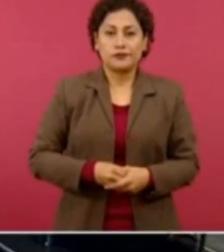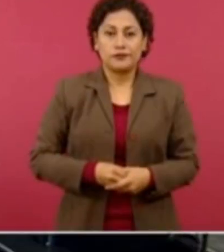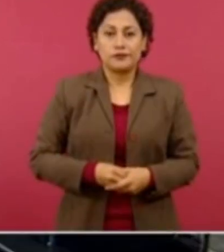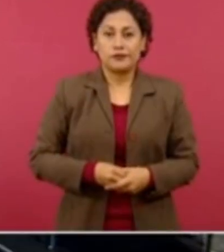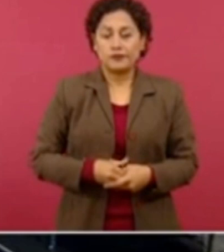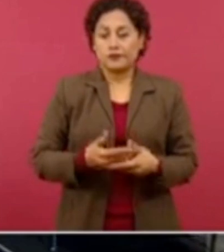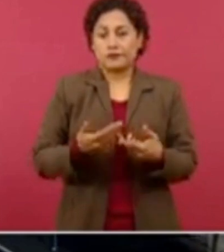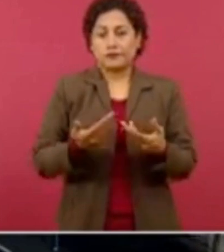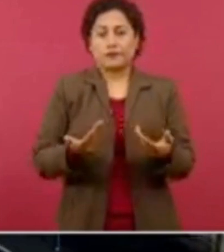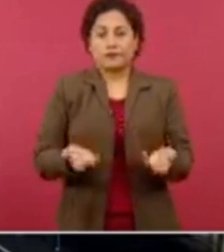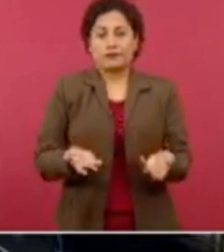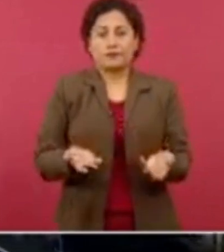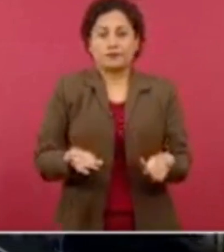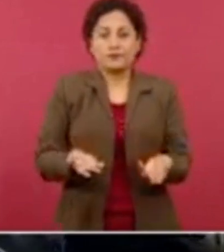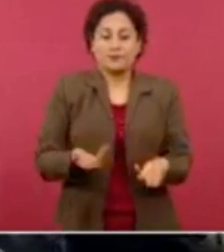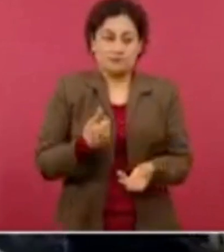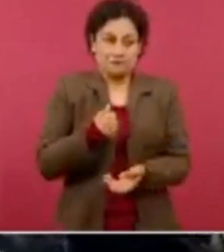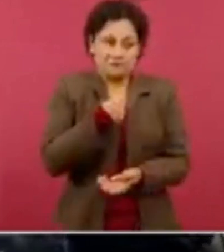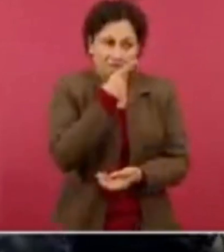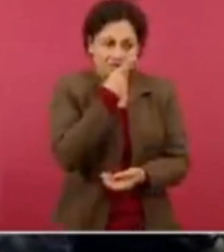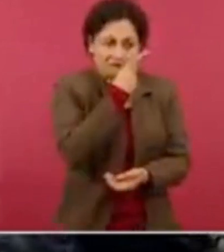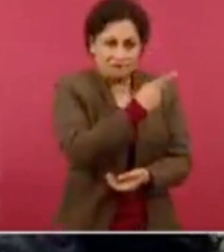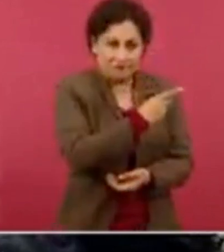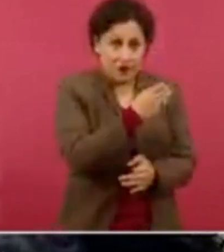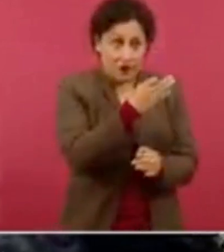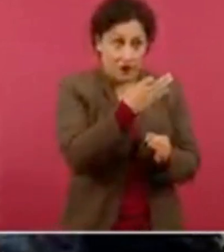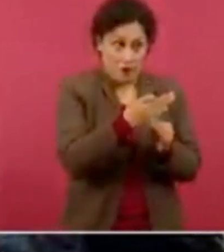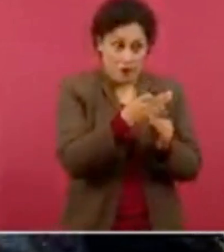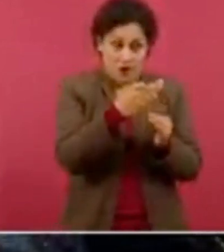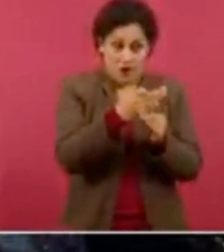O sea, ir de noche, porque